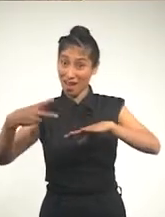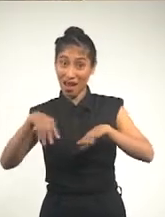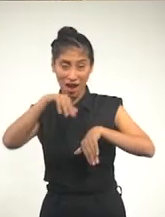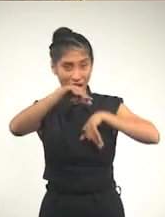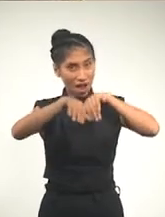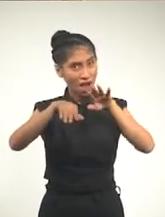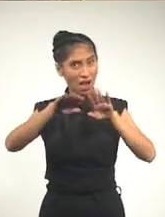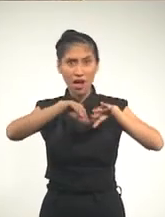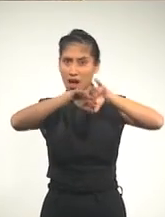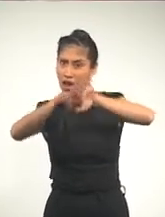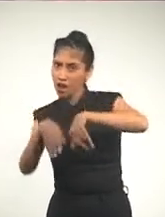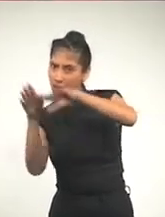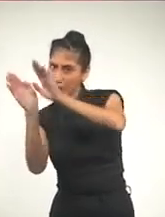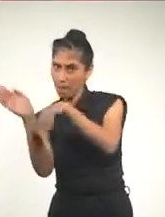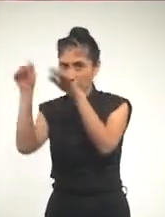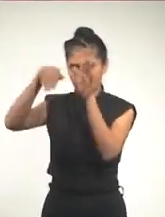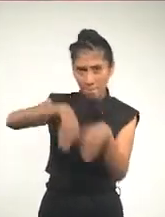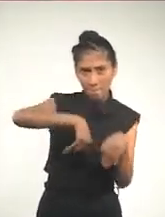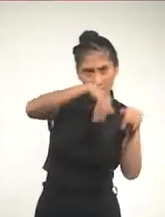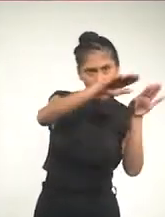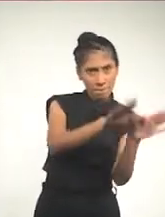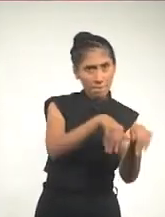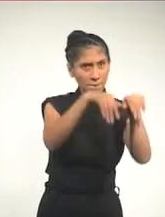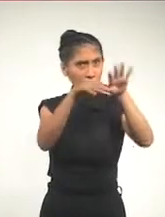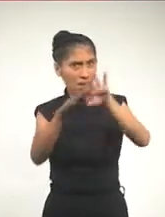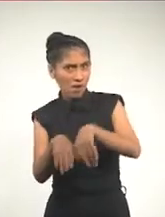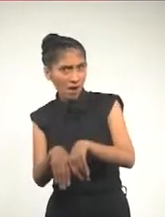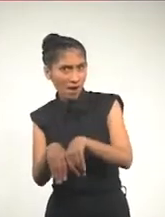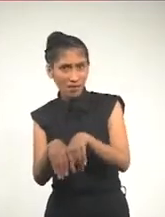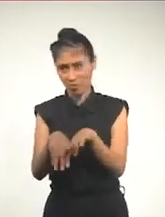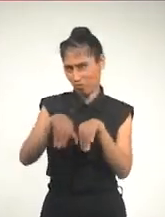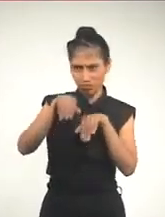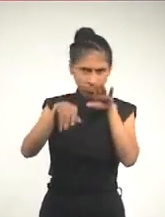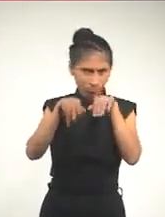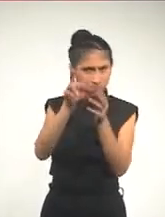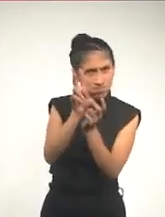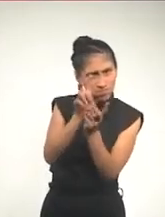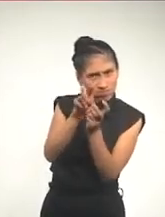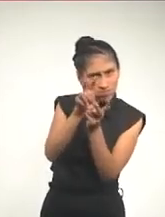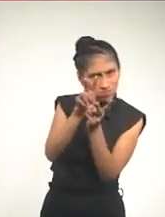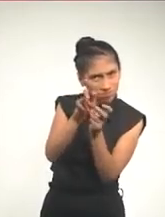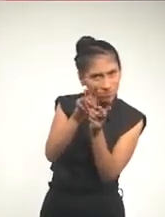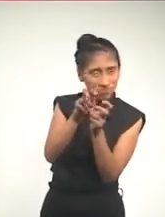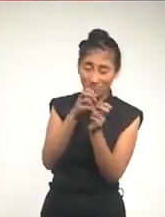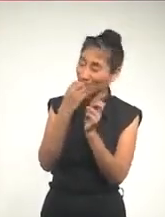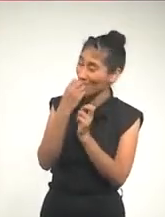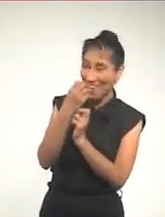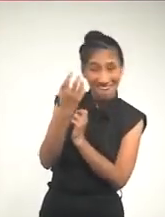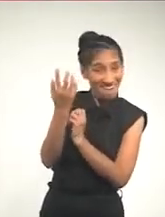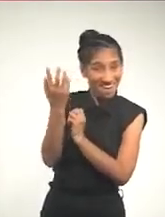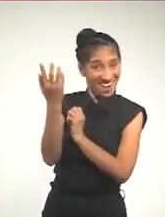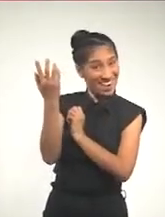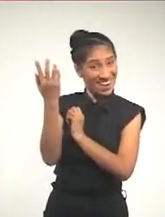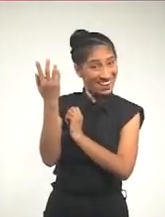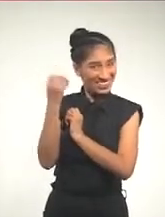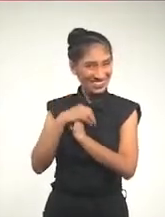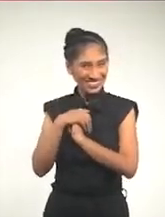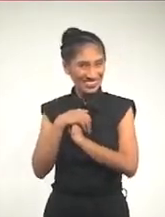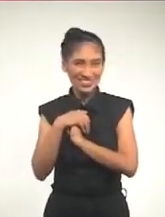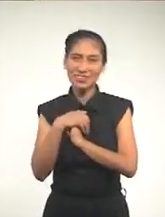paseo a la playa. ¿Caracolitos playeros? ¡Ay, qué